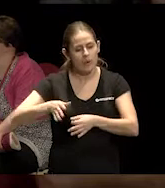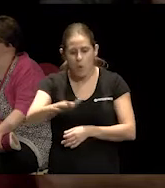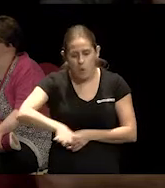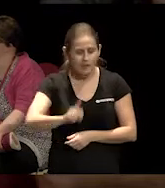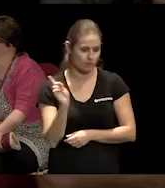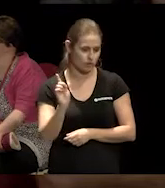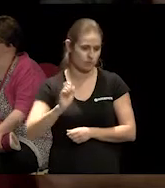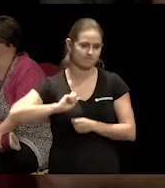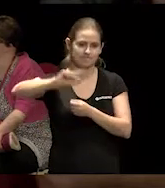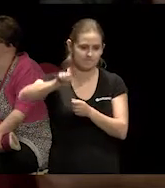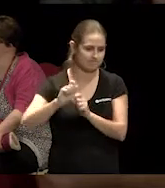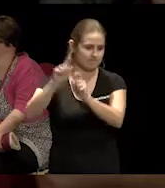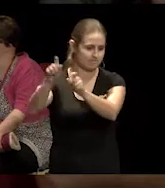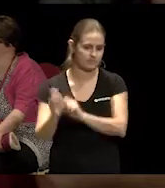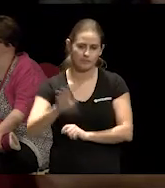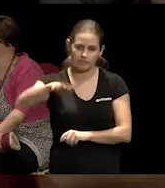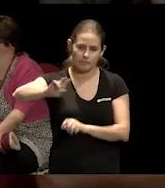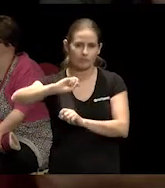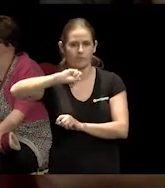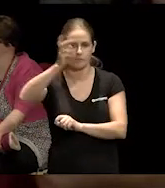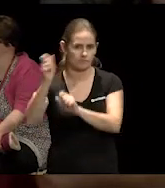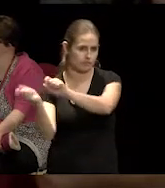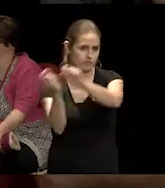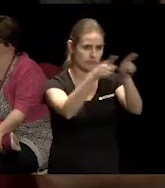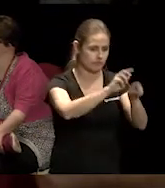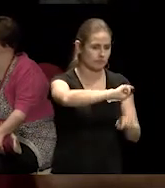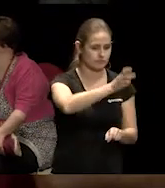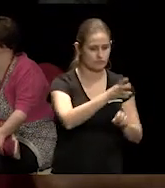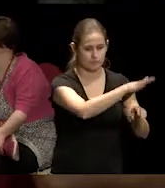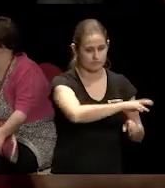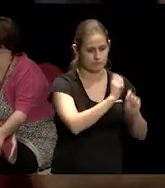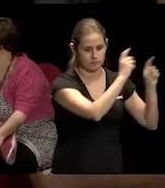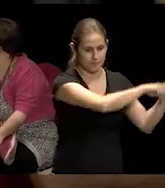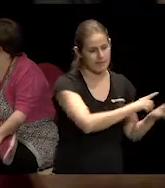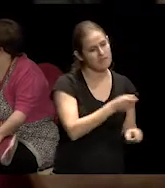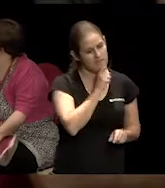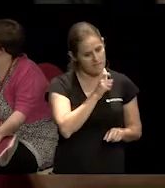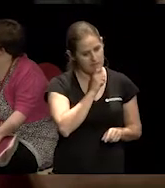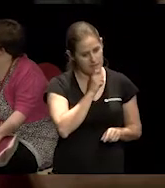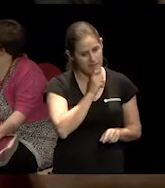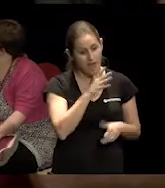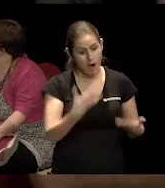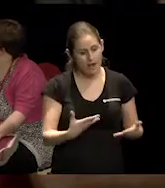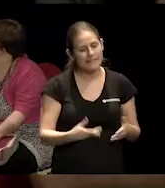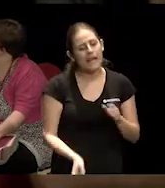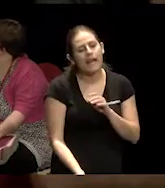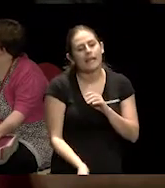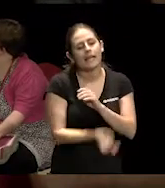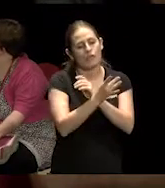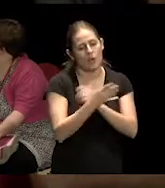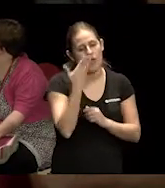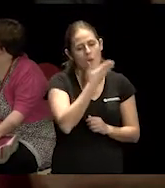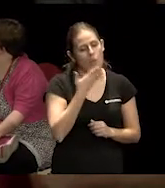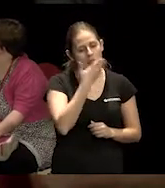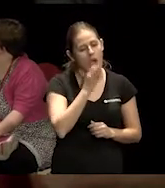trabajando esta gente, que son voluntarios independientes, no son ONG, están creando una escuela virtual para, como están esperando que